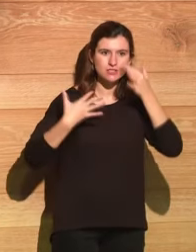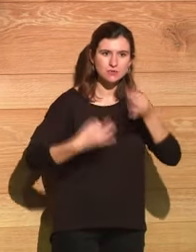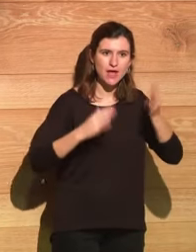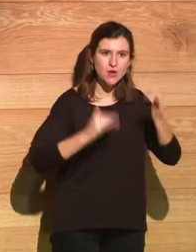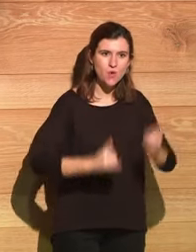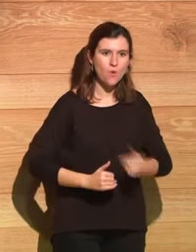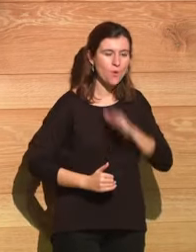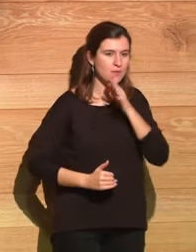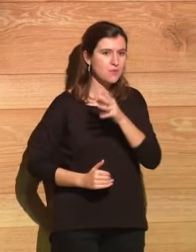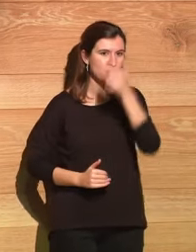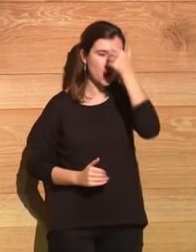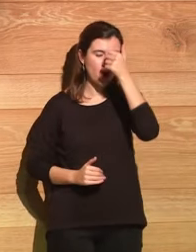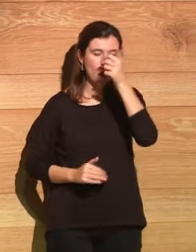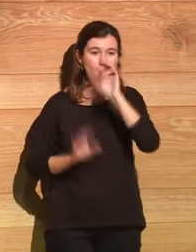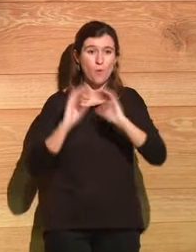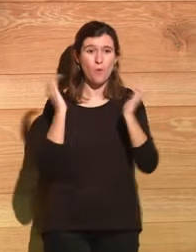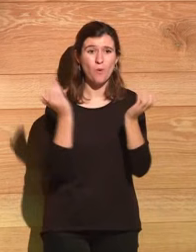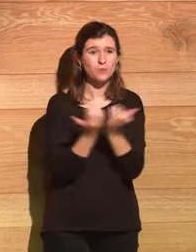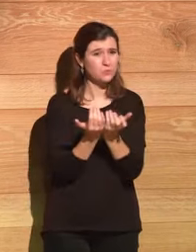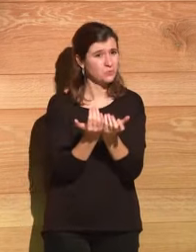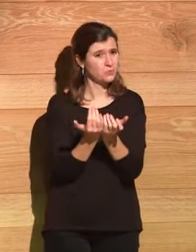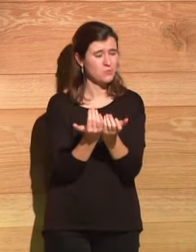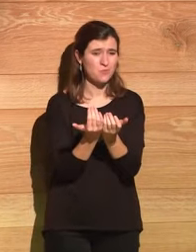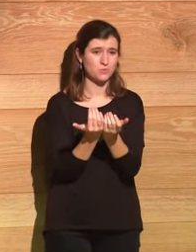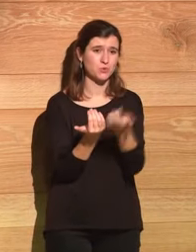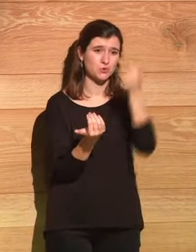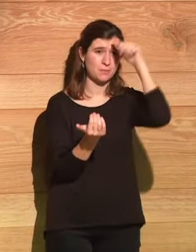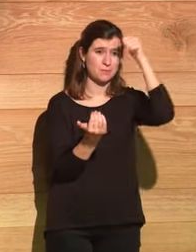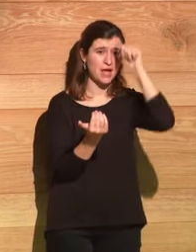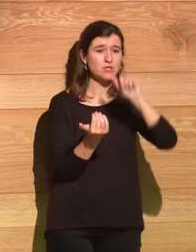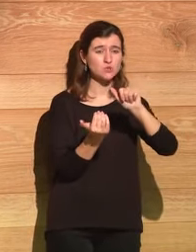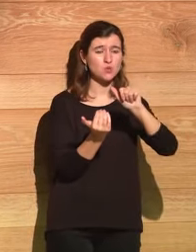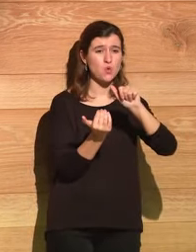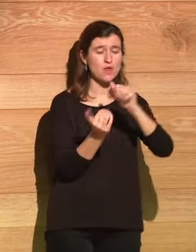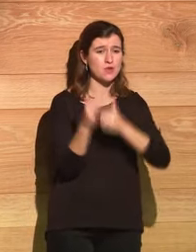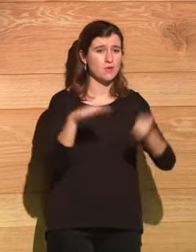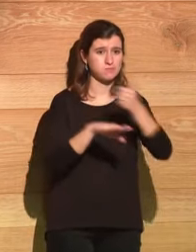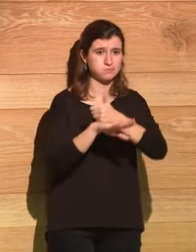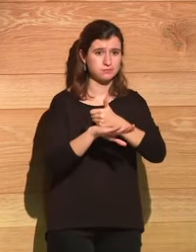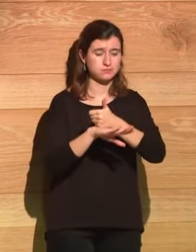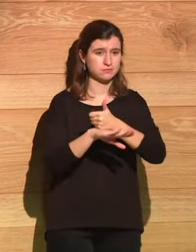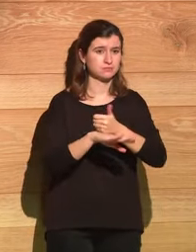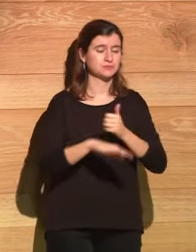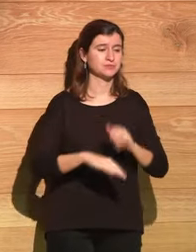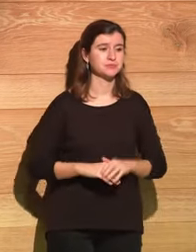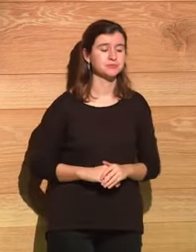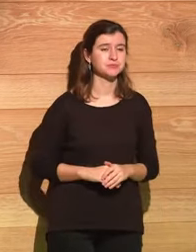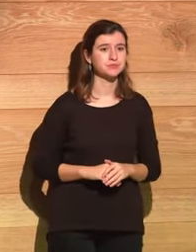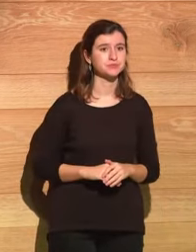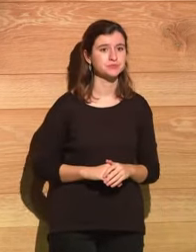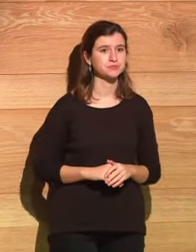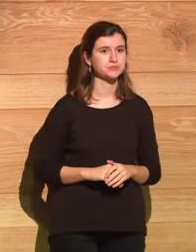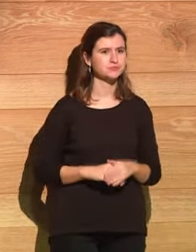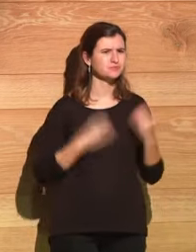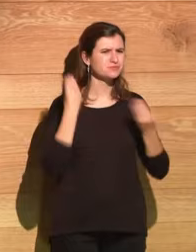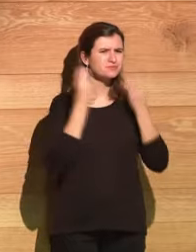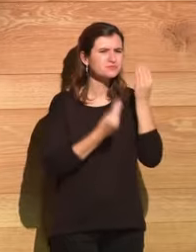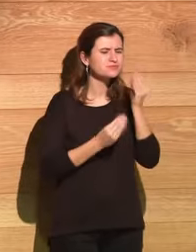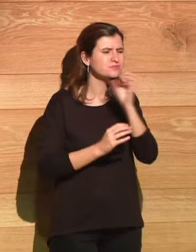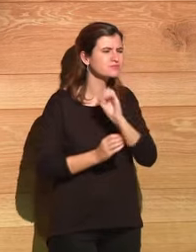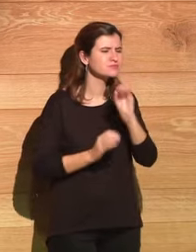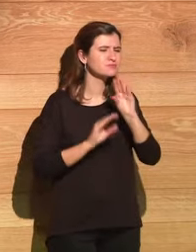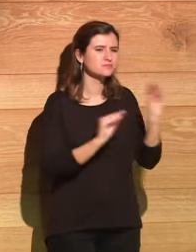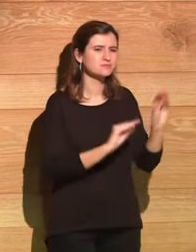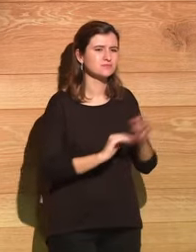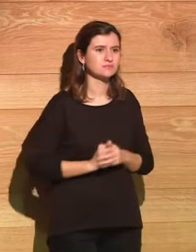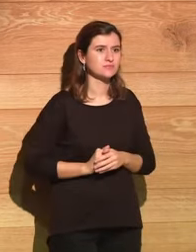que dominado por rasgos esencialmente masculinos y dominado por los hombres? ¿Creéis? Yo creo